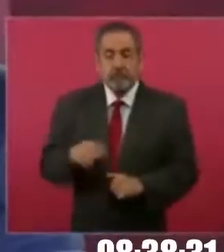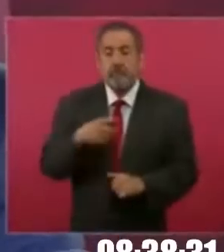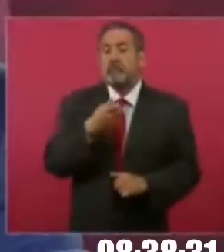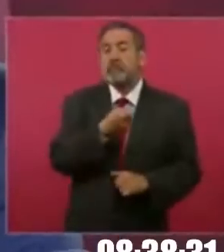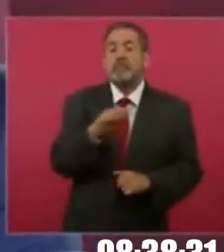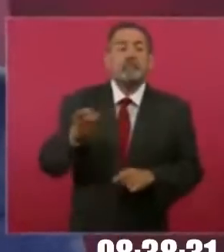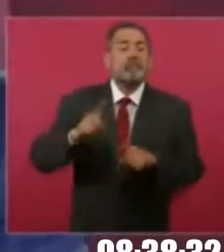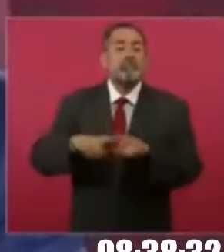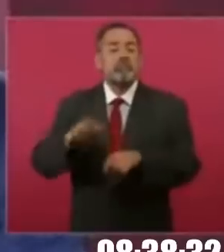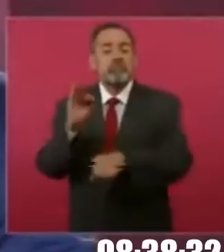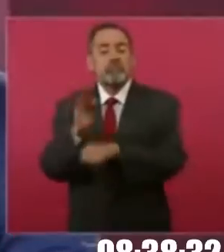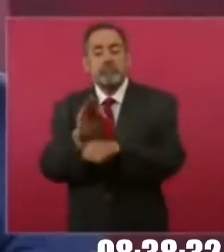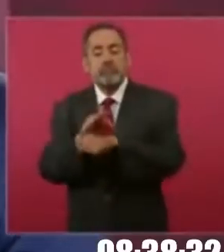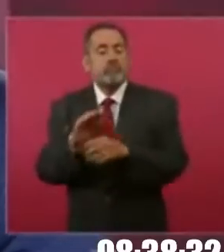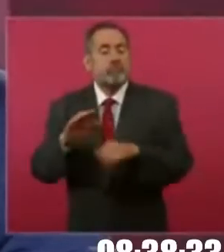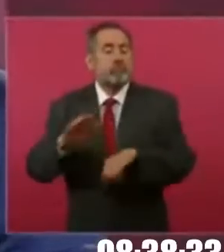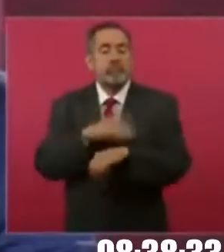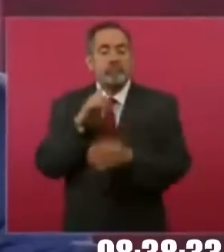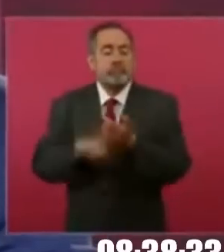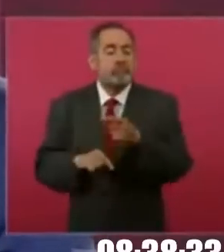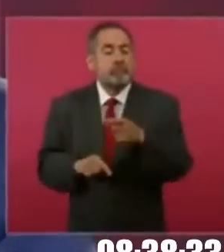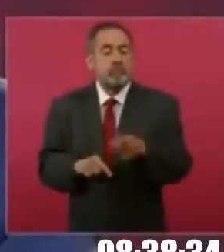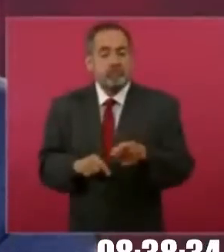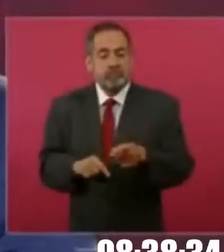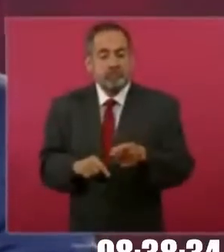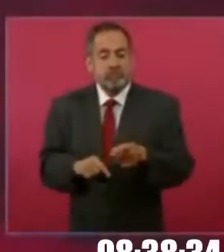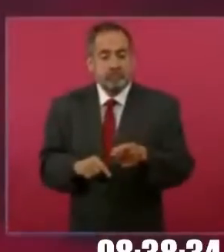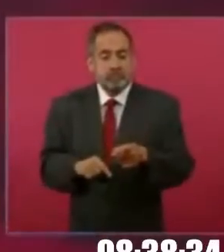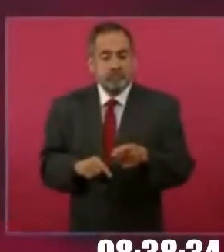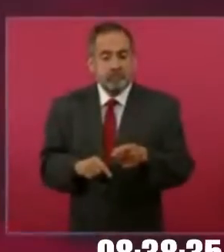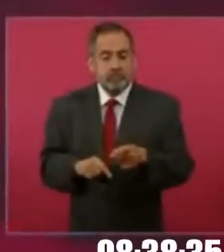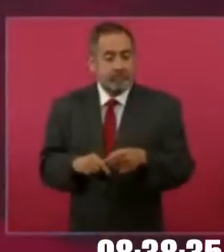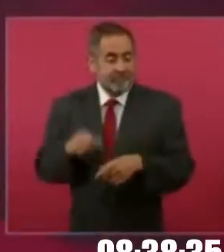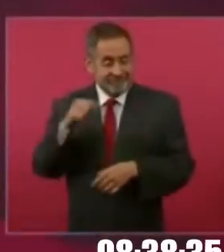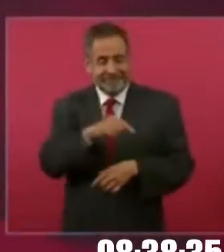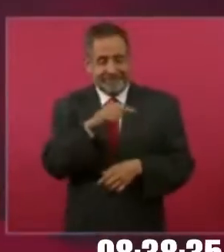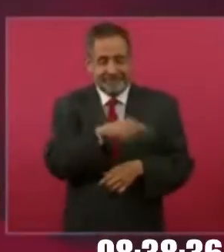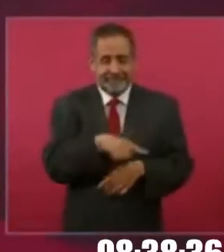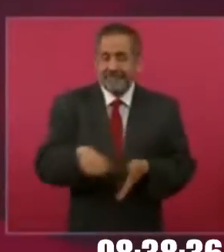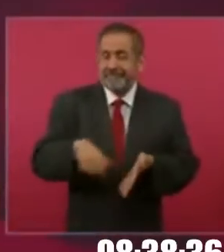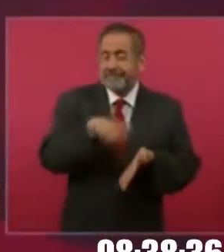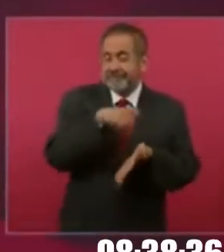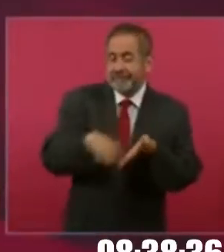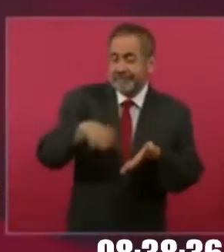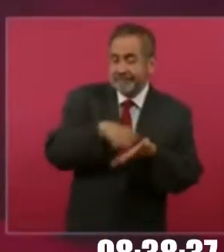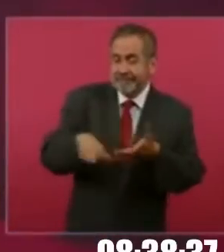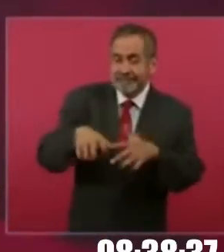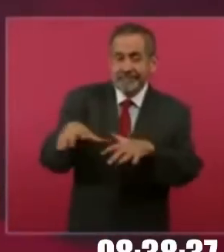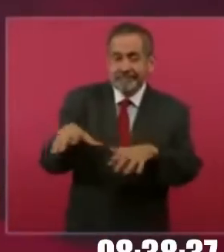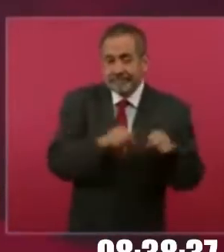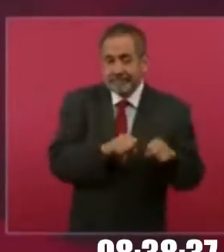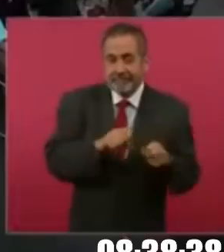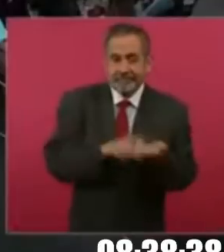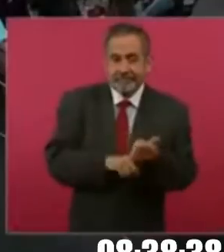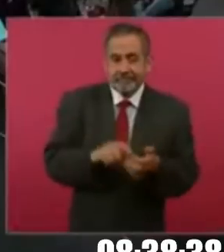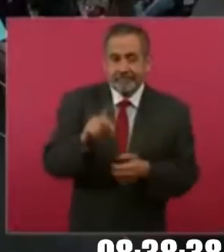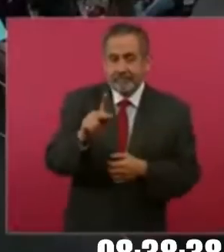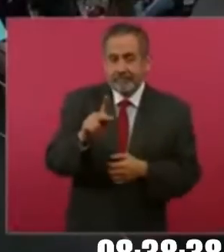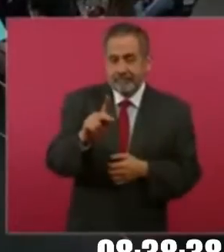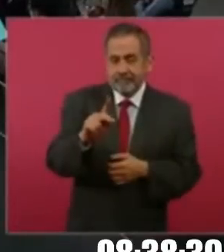la protección es porque compraban los equipos de pegasus